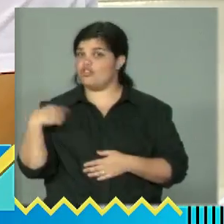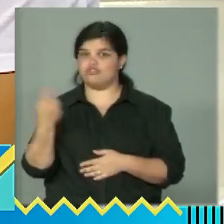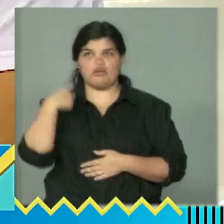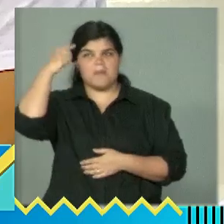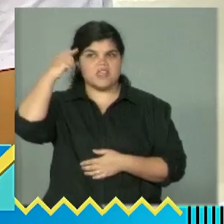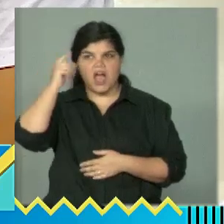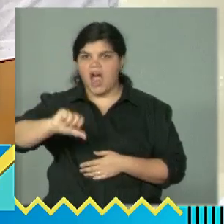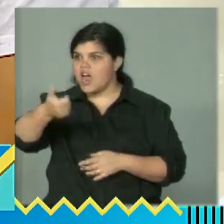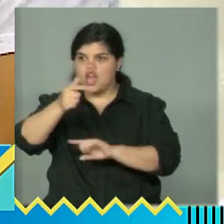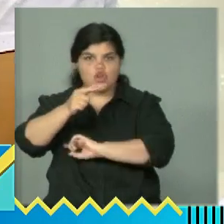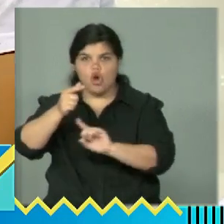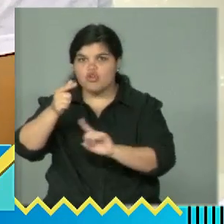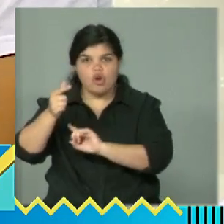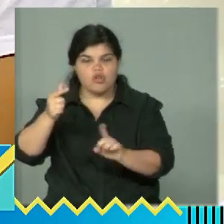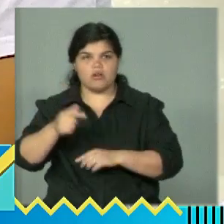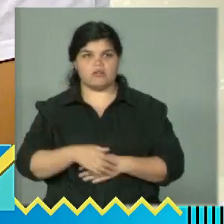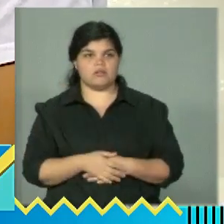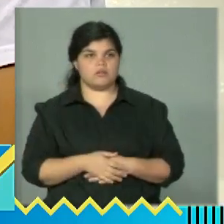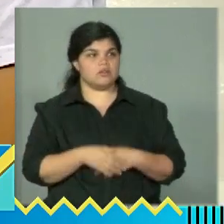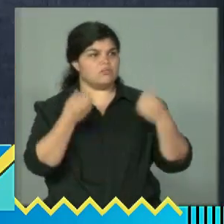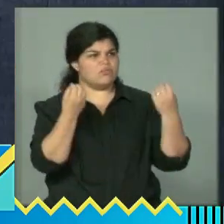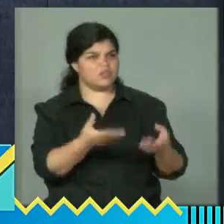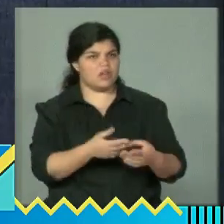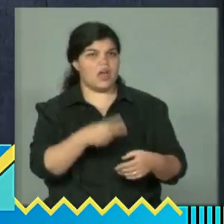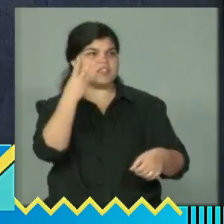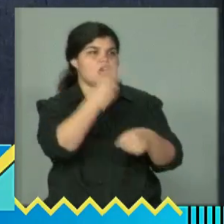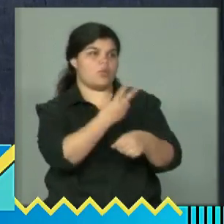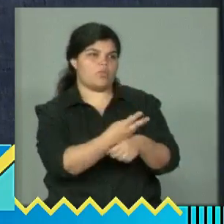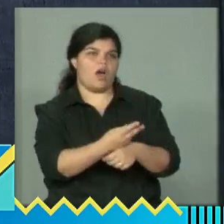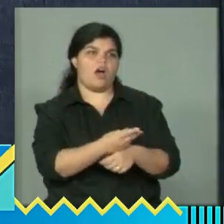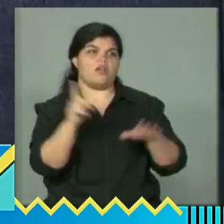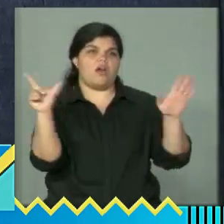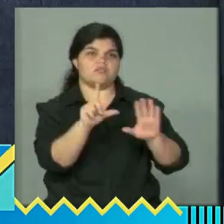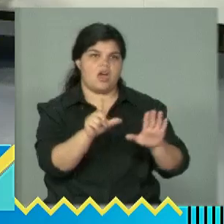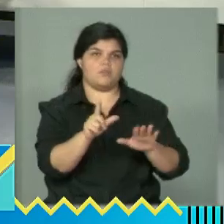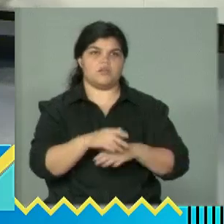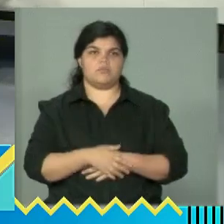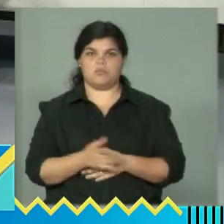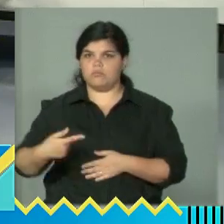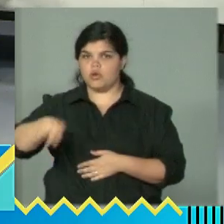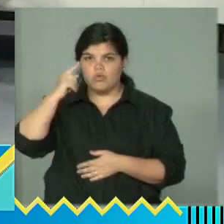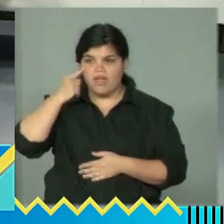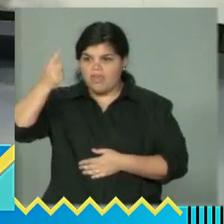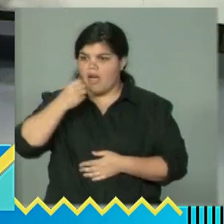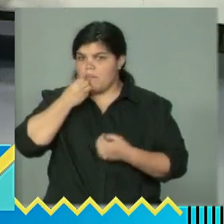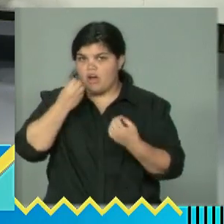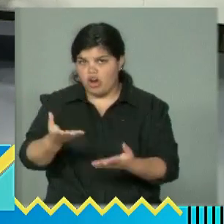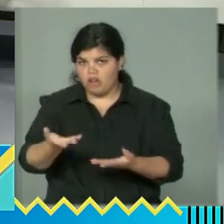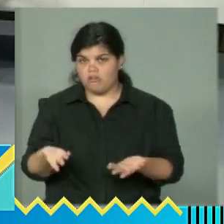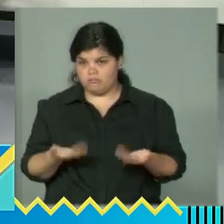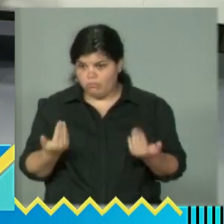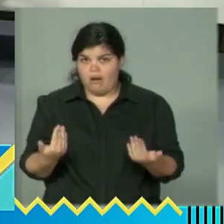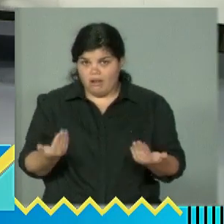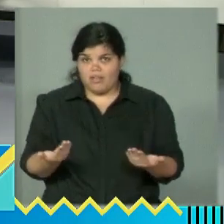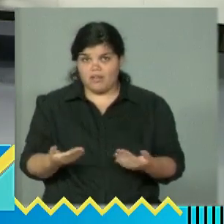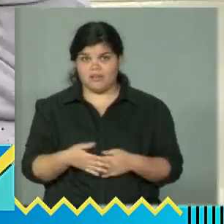ganar. Porque, no estaba la porque ¿por estaban no los de la secundaria, los de séptimo. Pero ustedes pueden tener ideas mucho mejores que la de los más grandes.